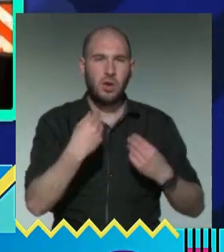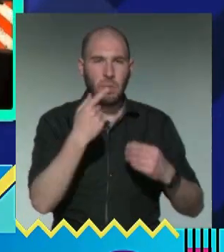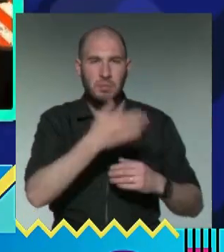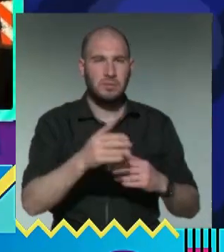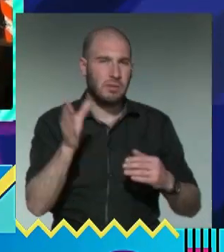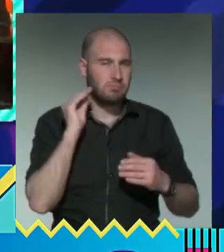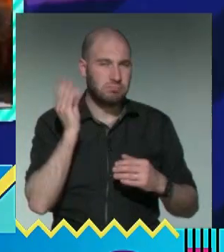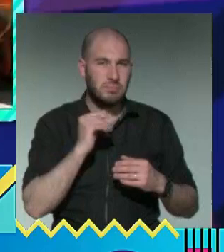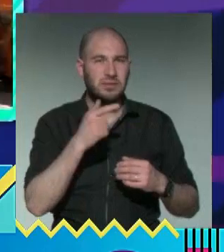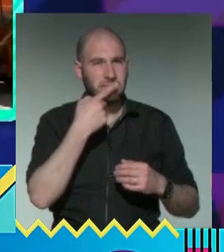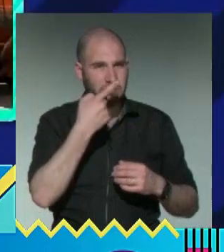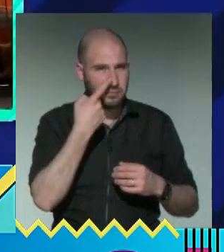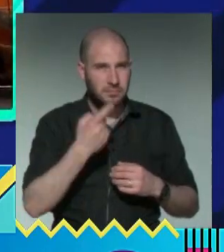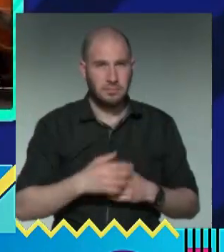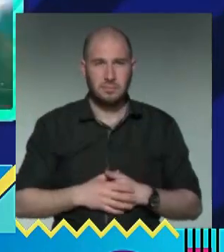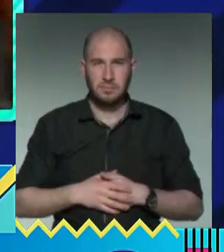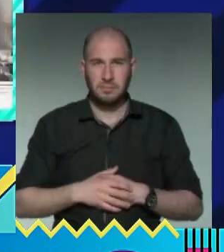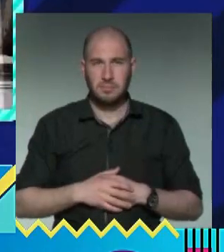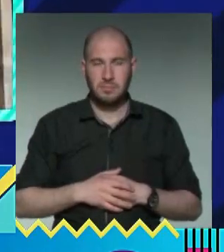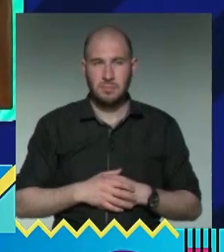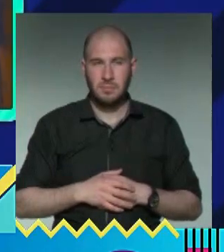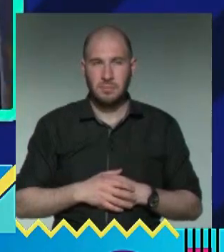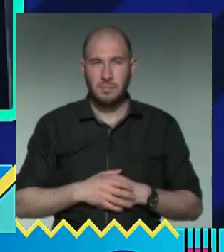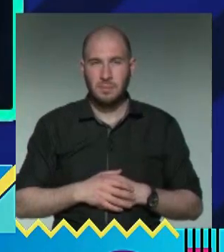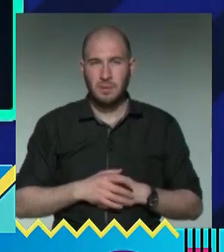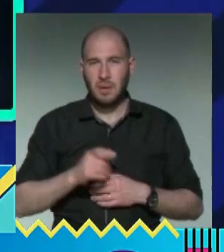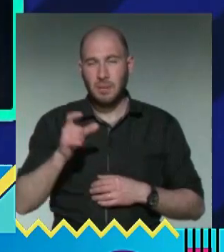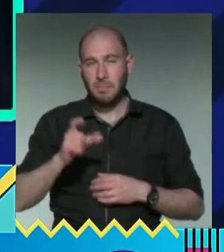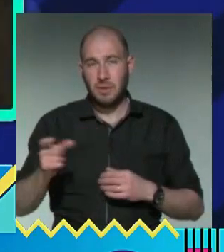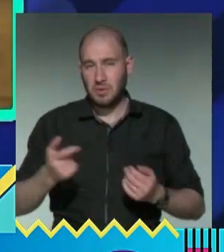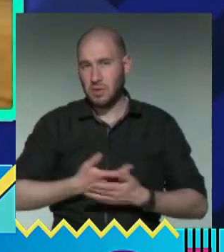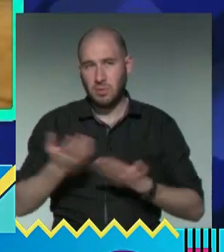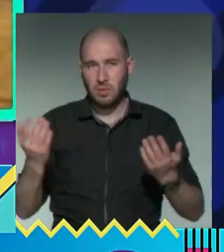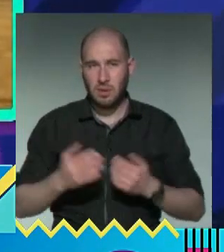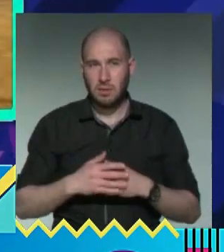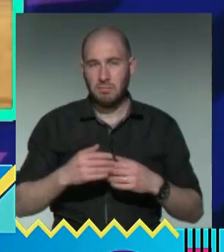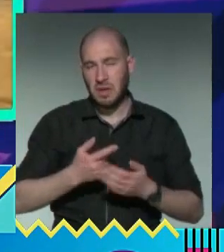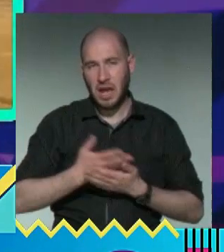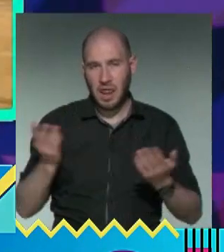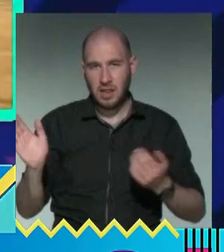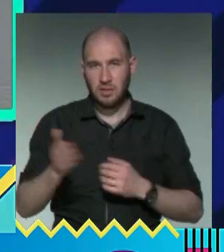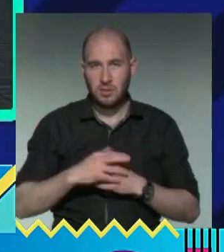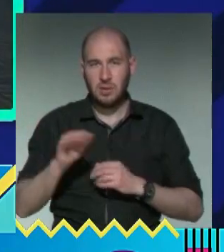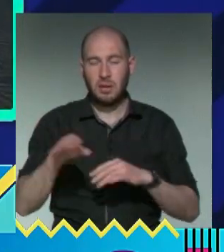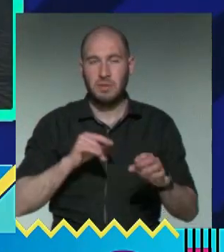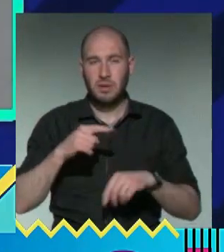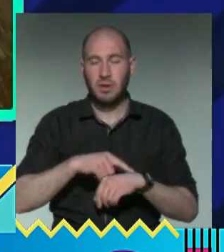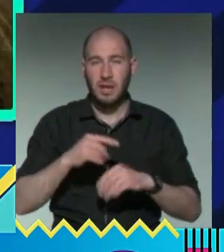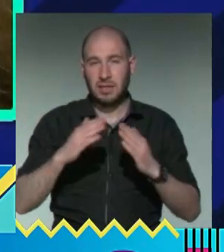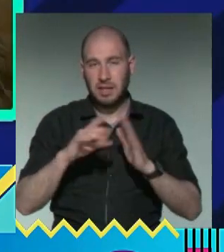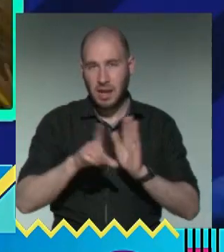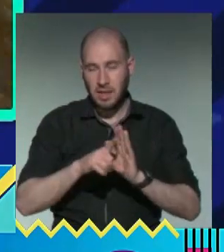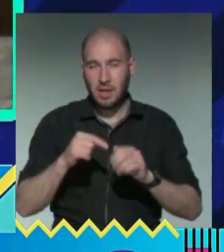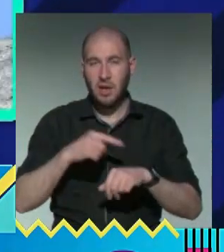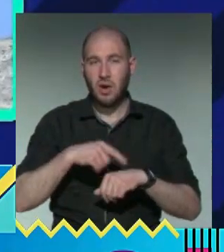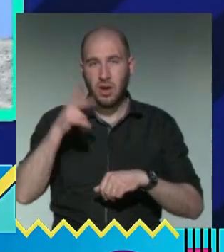estén escuchando y estén interesados? Sí, mira, es para todo tipo de público abierto, general. Los invitamos a la legislatura